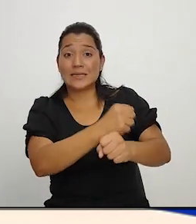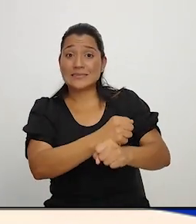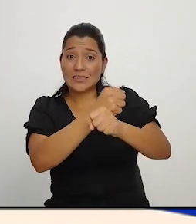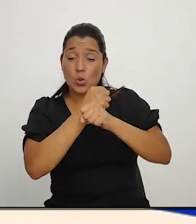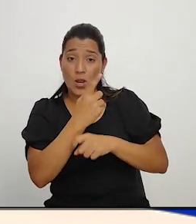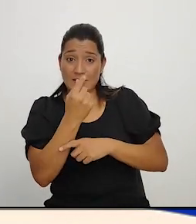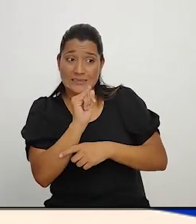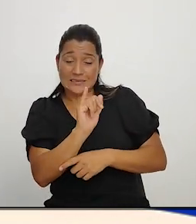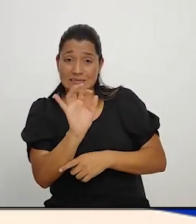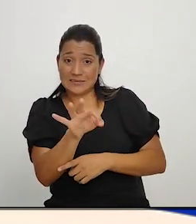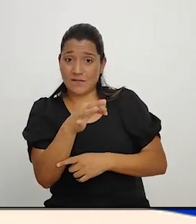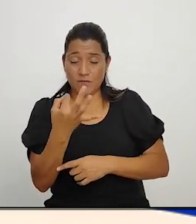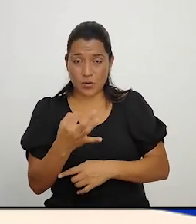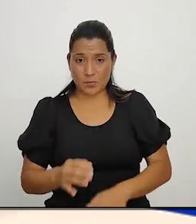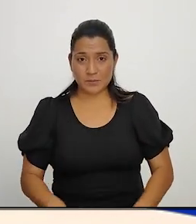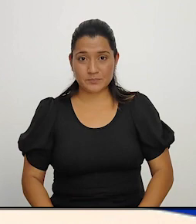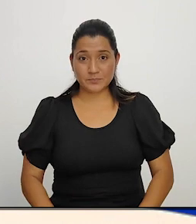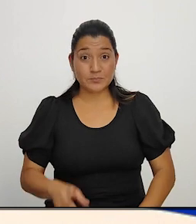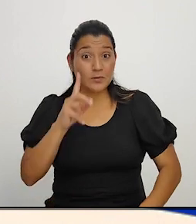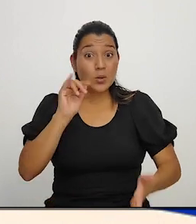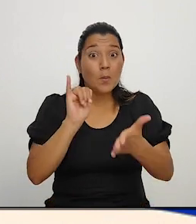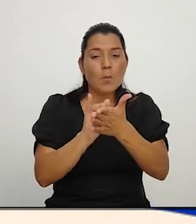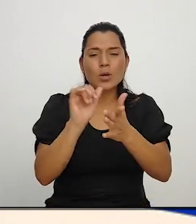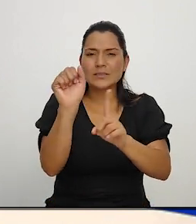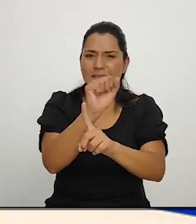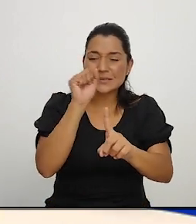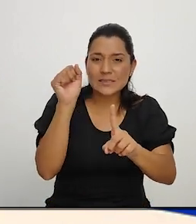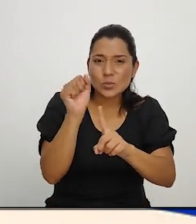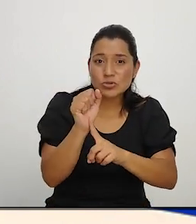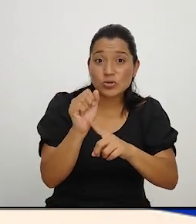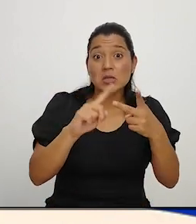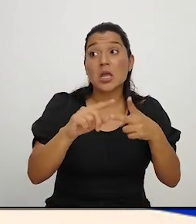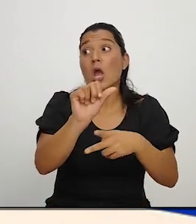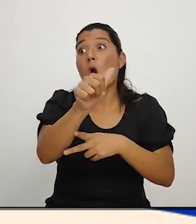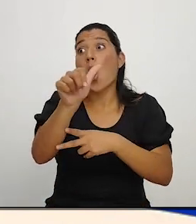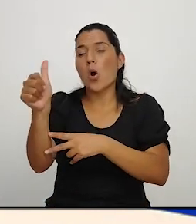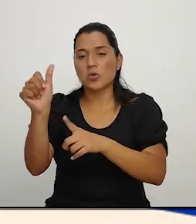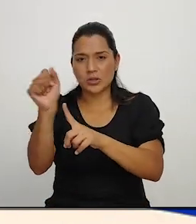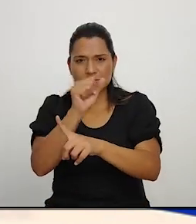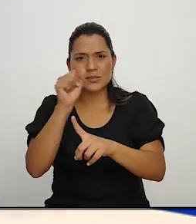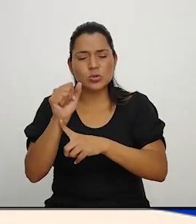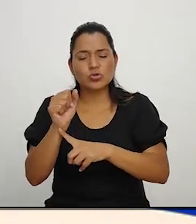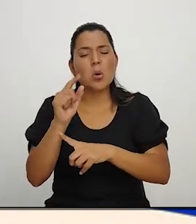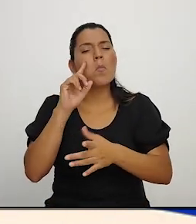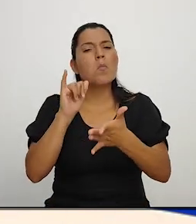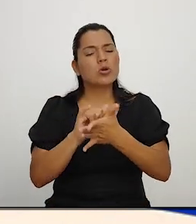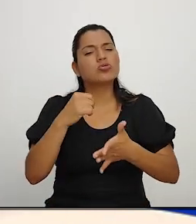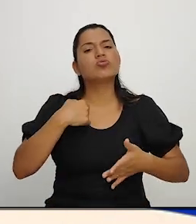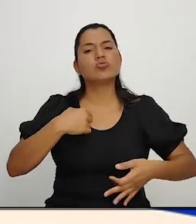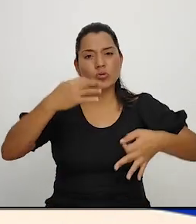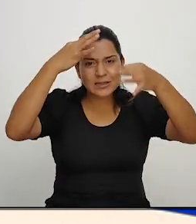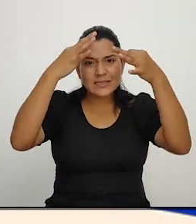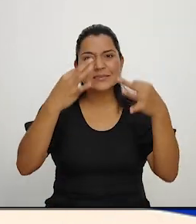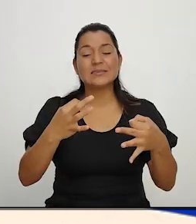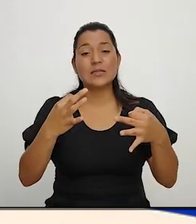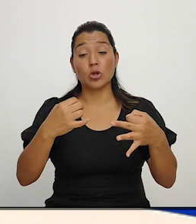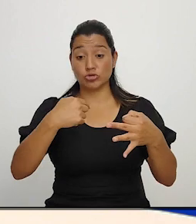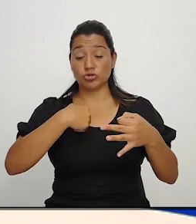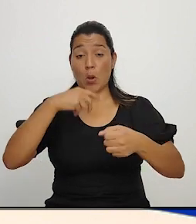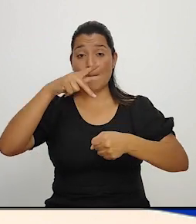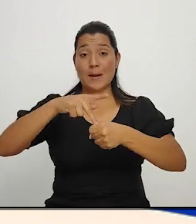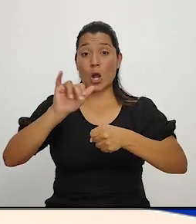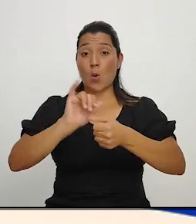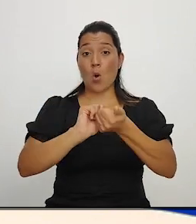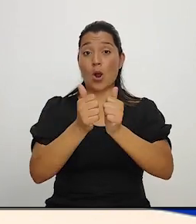esta manera ante esta circunstancia y otras de peso he tomado la decisión de ser candidato a la